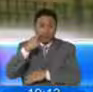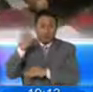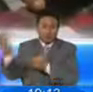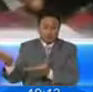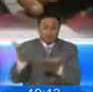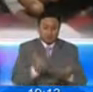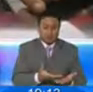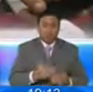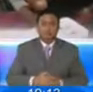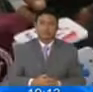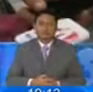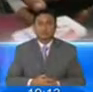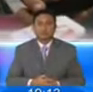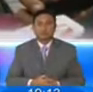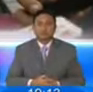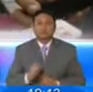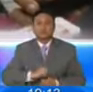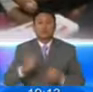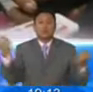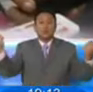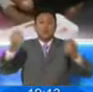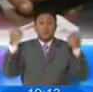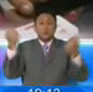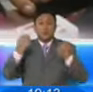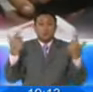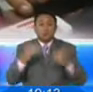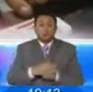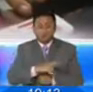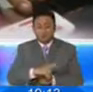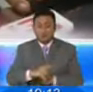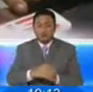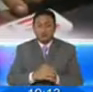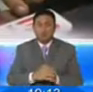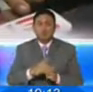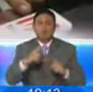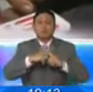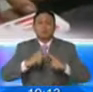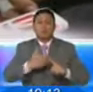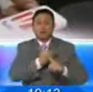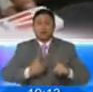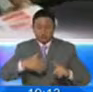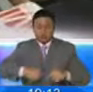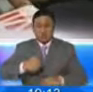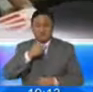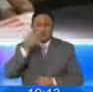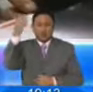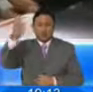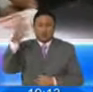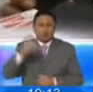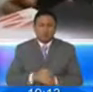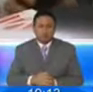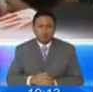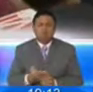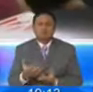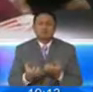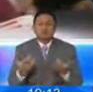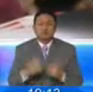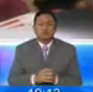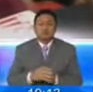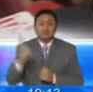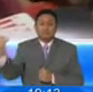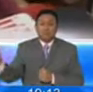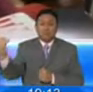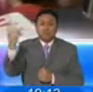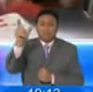padre. Va a haber un show, va a haber una fiesta, una presentación del expresidente, porque lo que queremos es vivir el retorno del